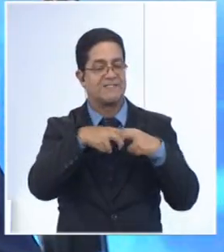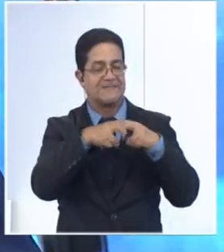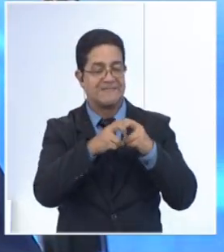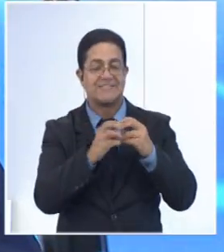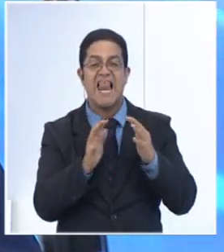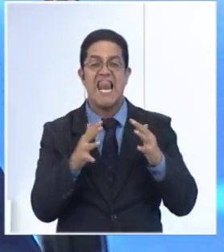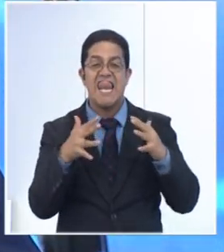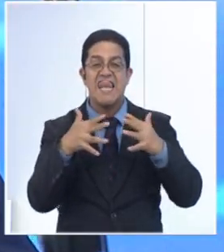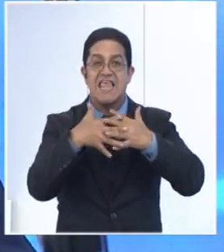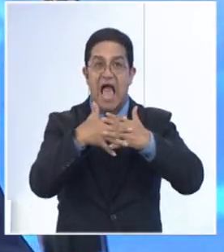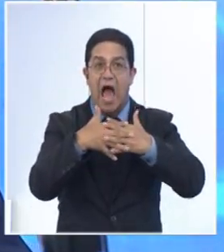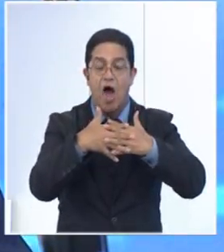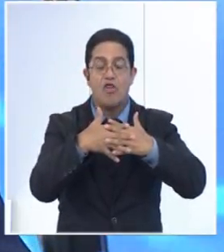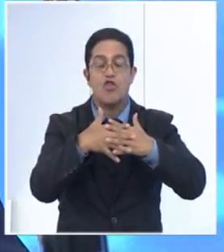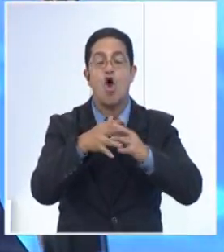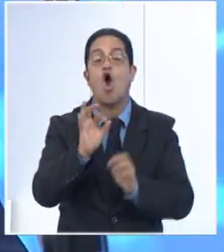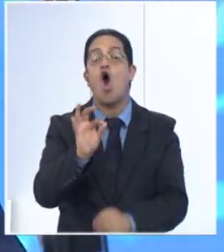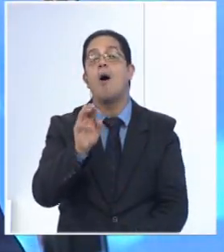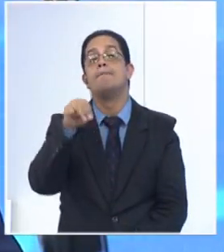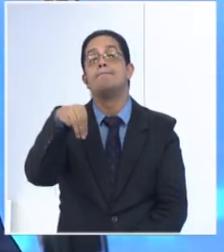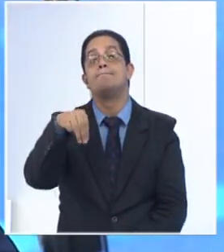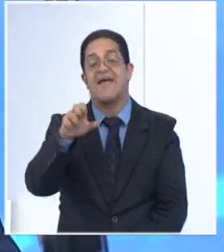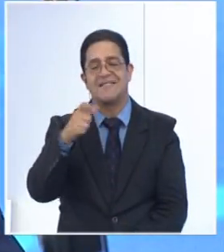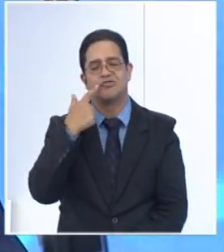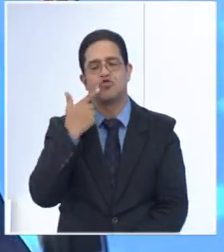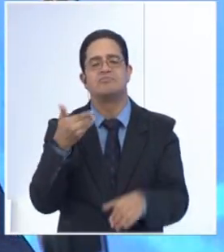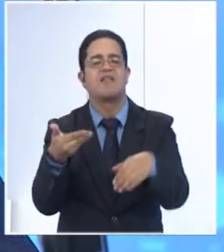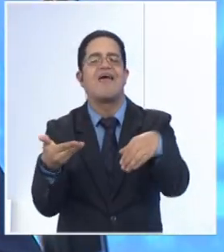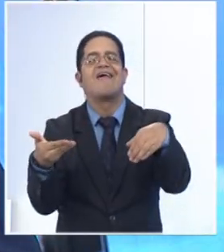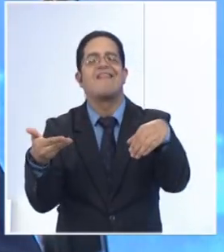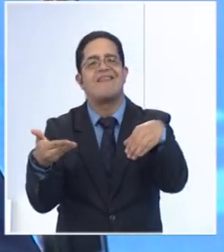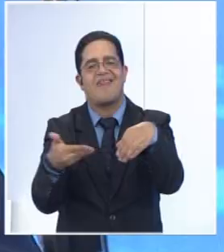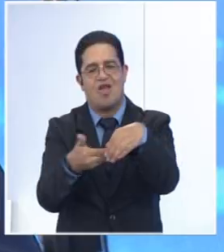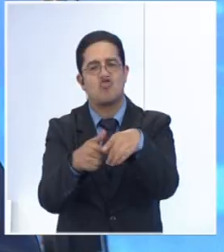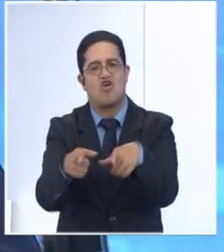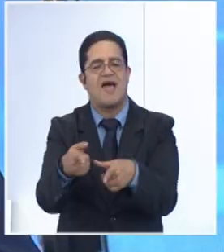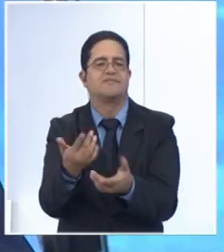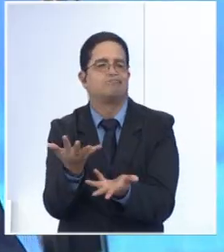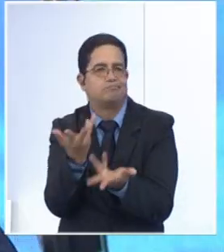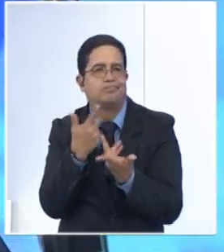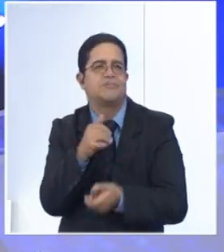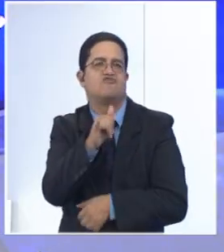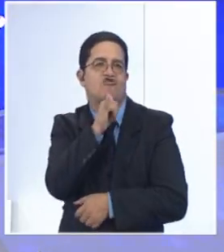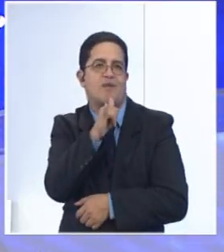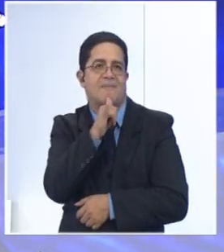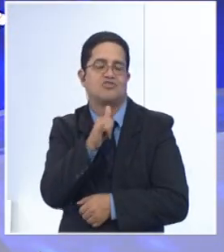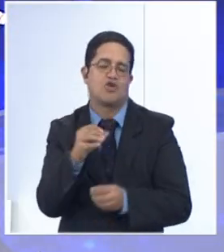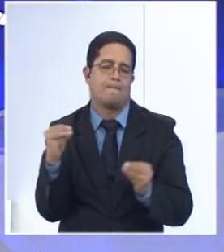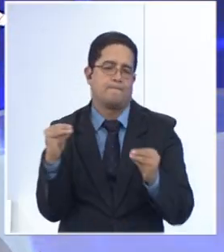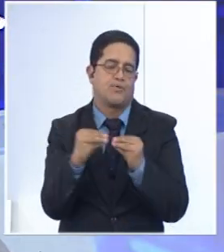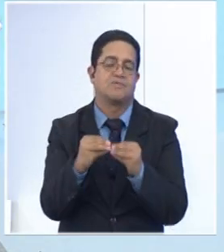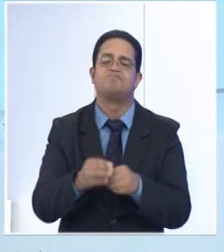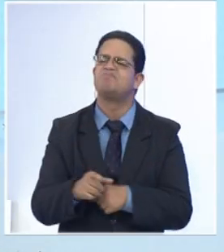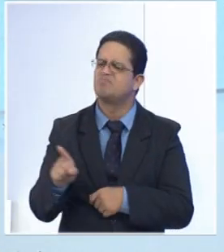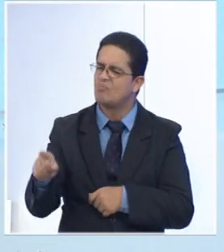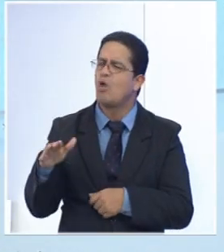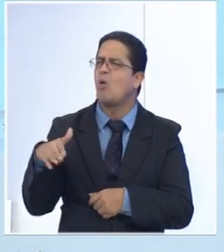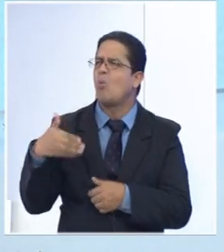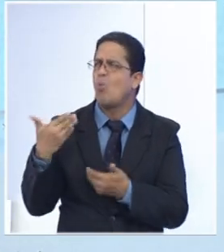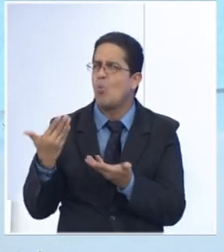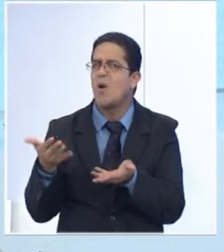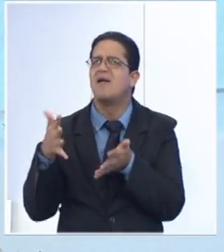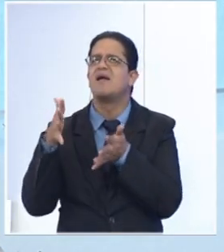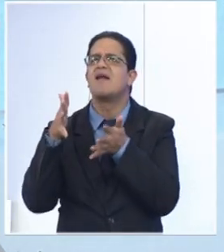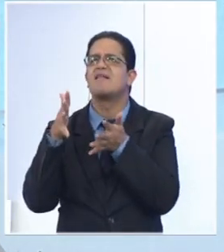cruzado, menisco, pues la resonancia magnética pudiera darnos la información que necesitamos. Por supuesto, doctor. Recomendaciones